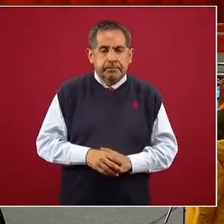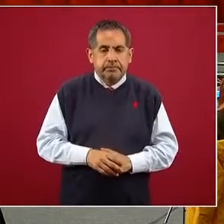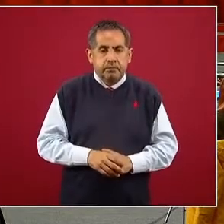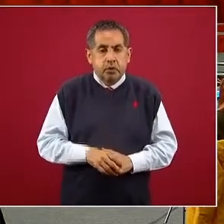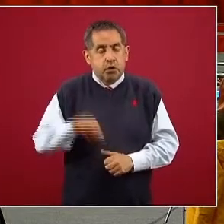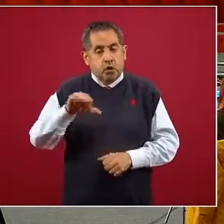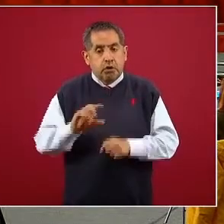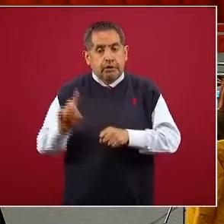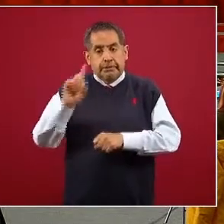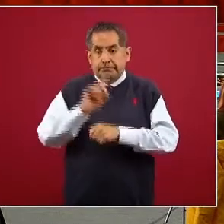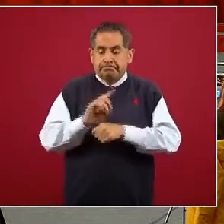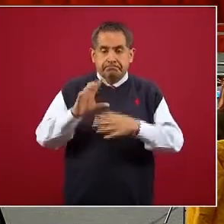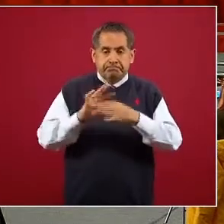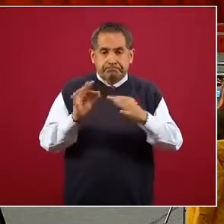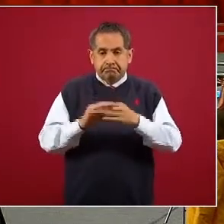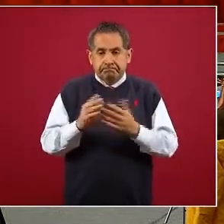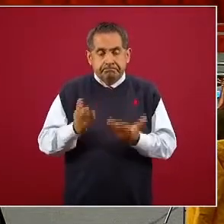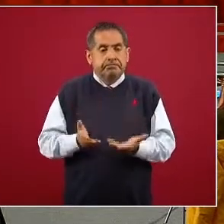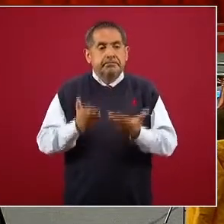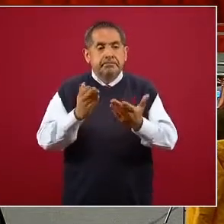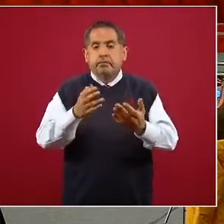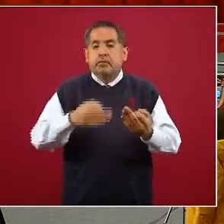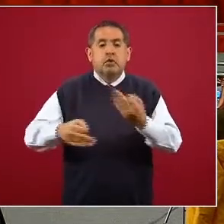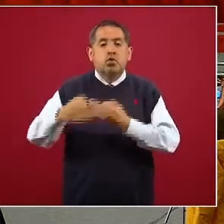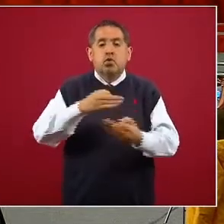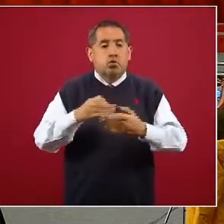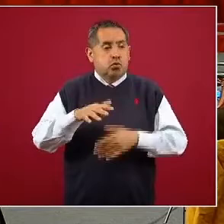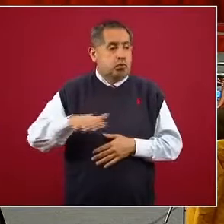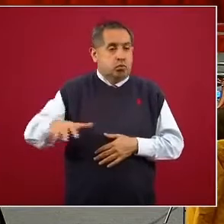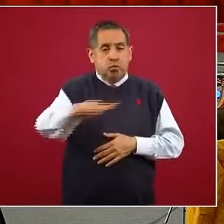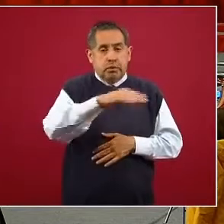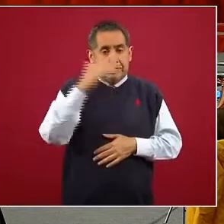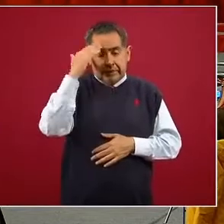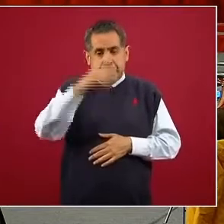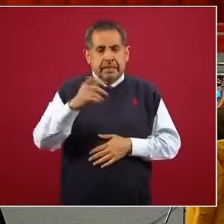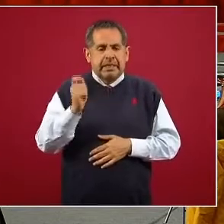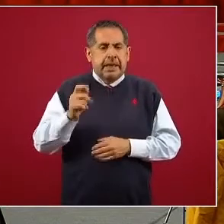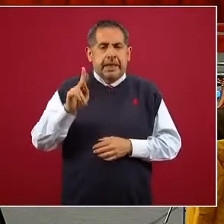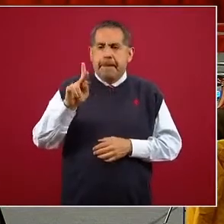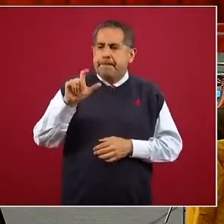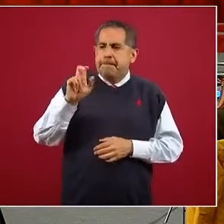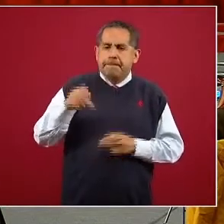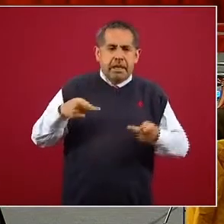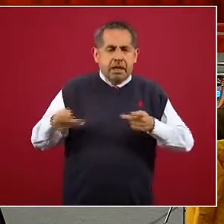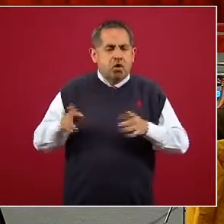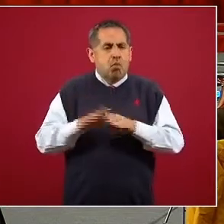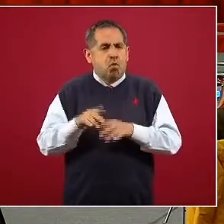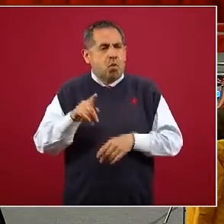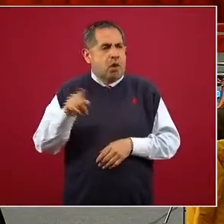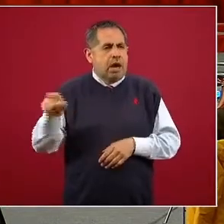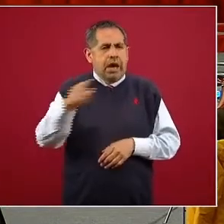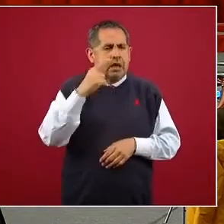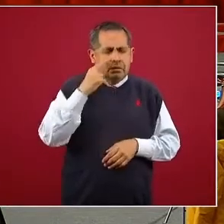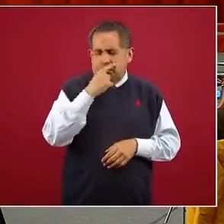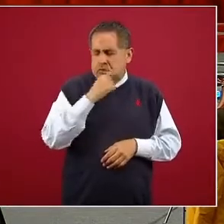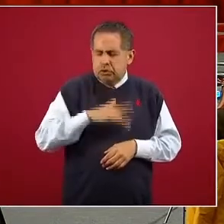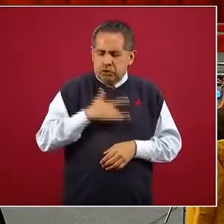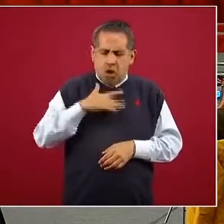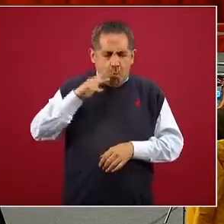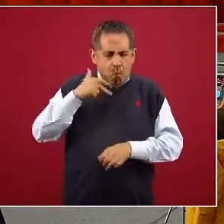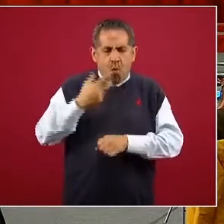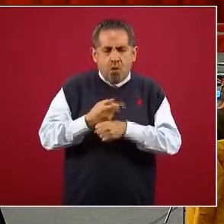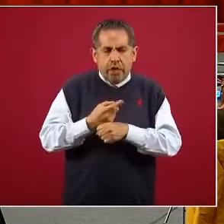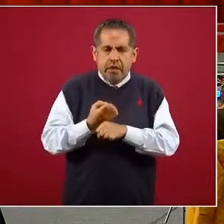El día de hoy vengo a presentarles a todos ustedes la estrategia de donación voluntaria altruista a través